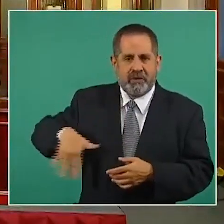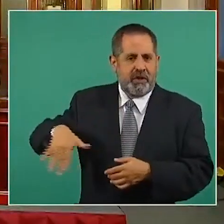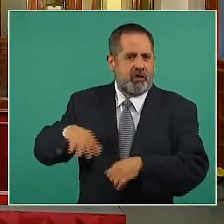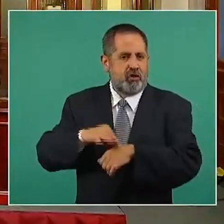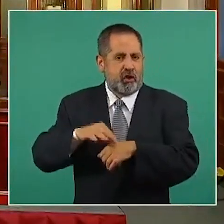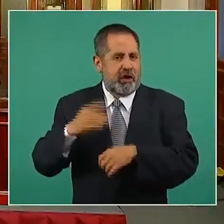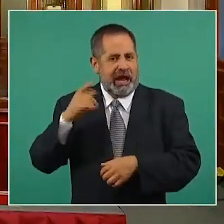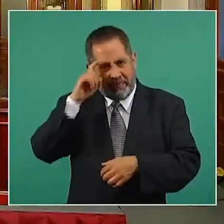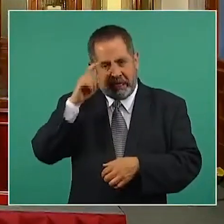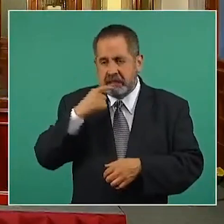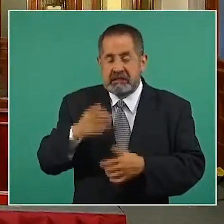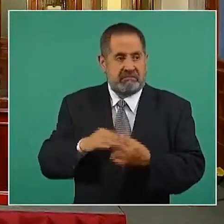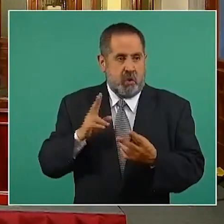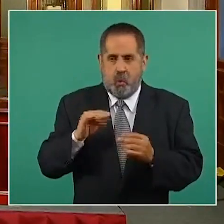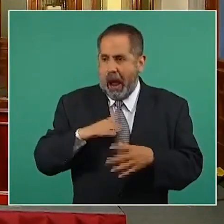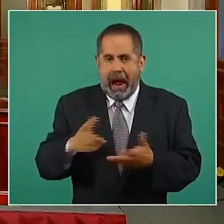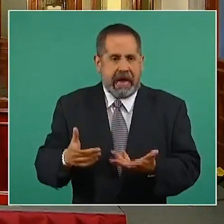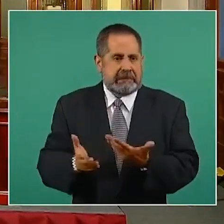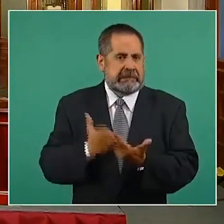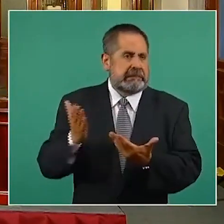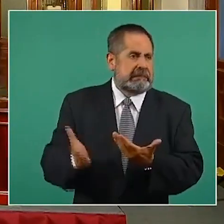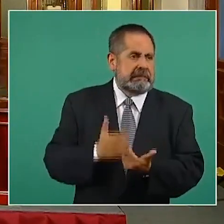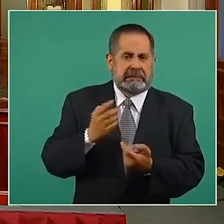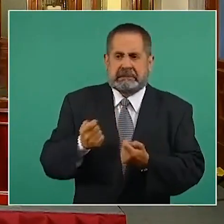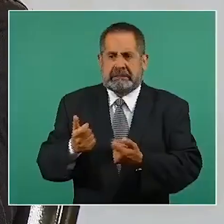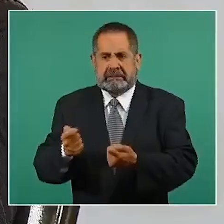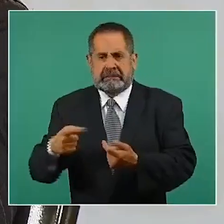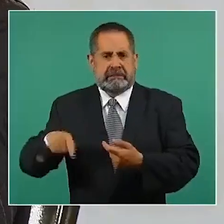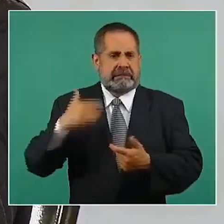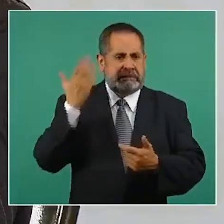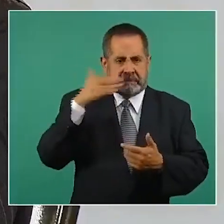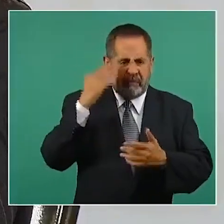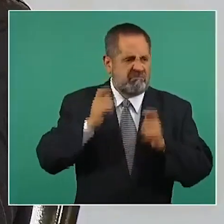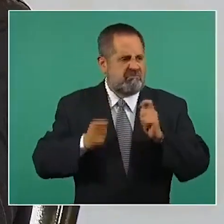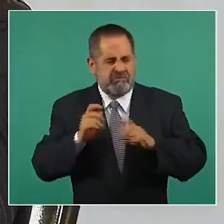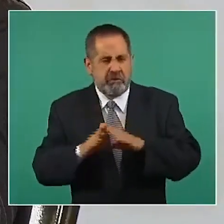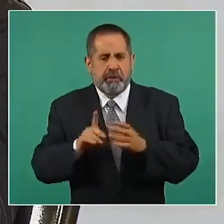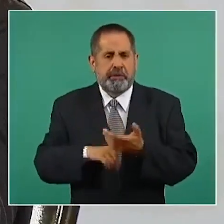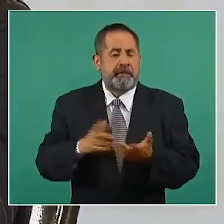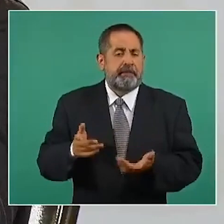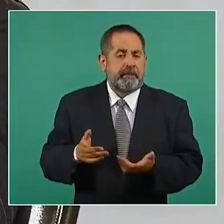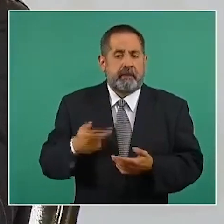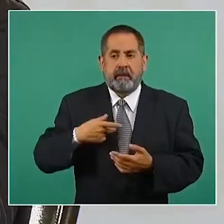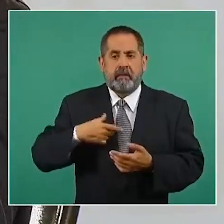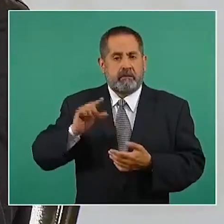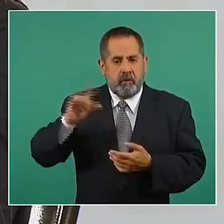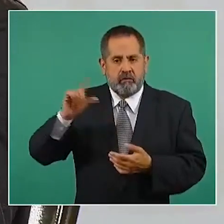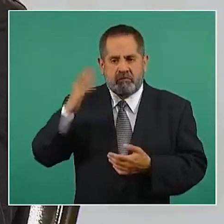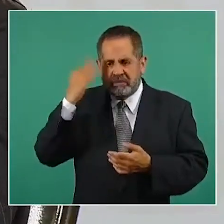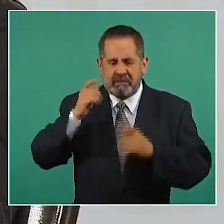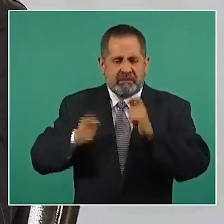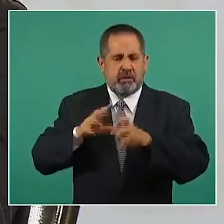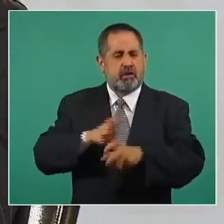deficiencia en el número y en el personal profesional capacitado